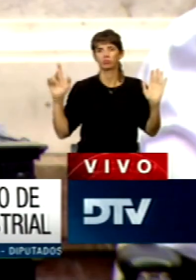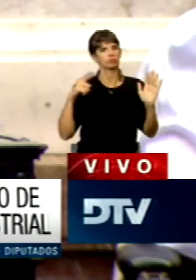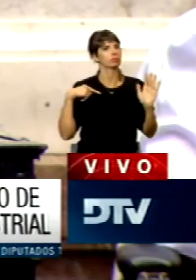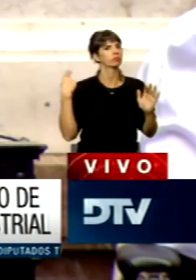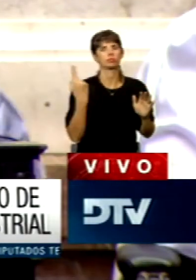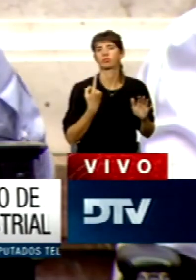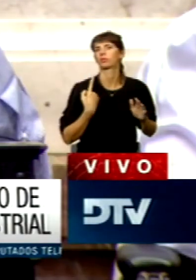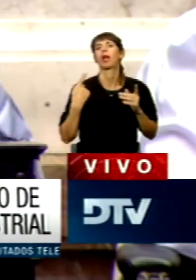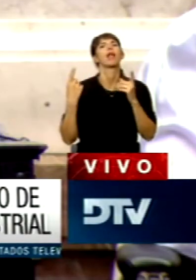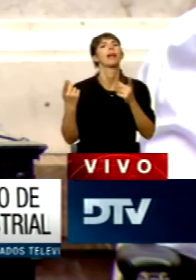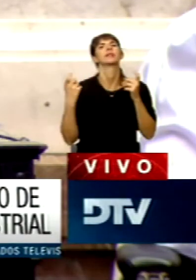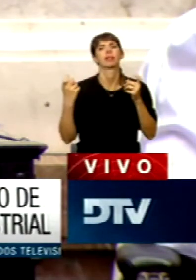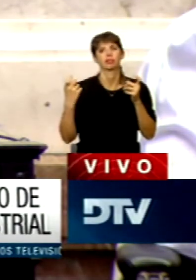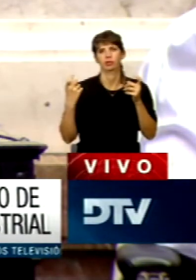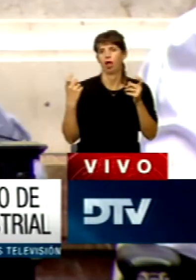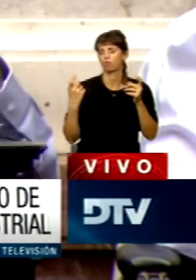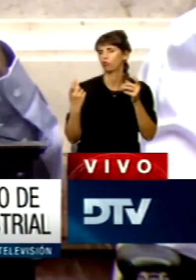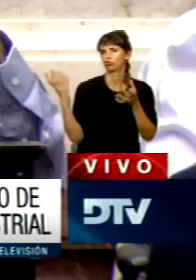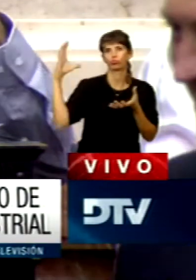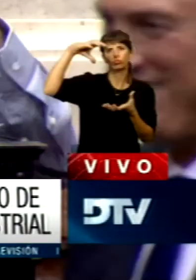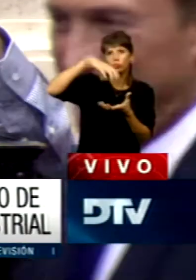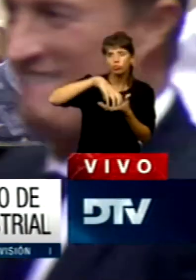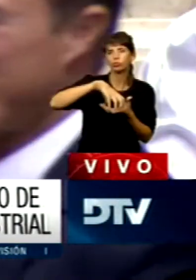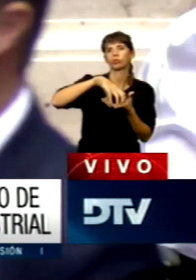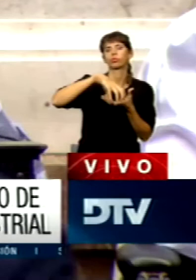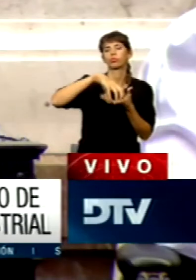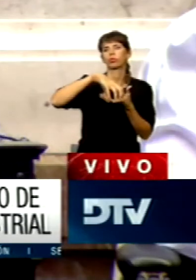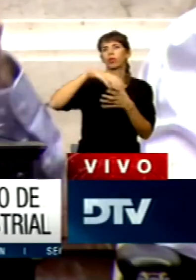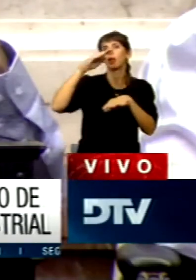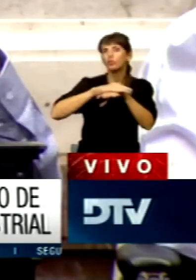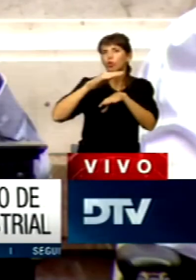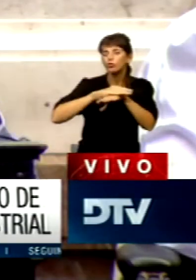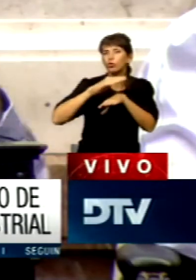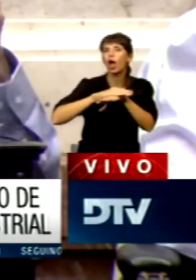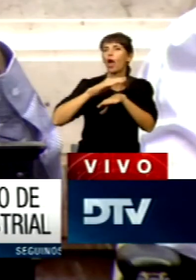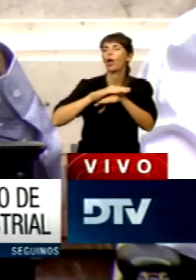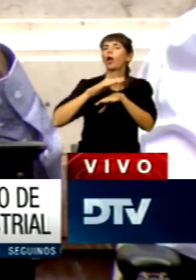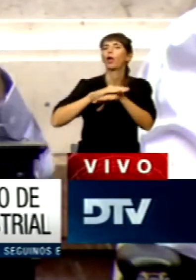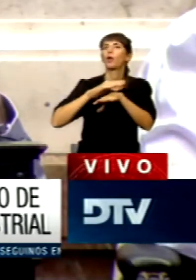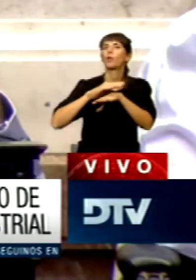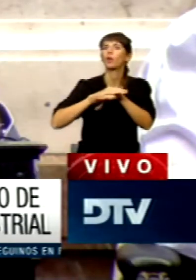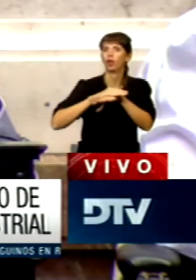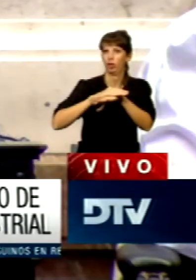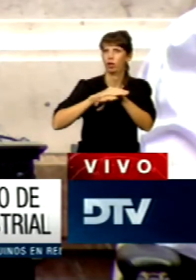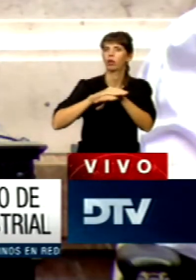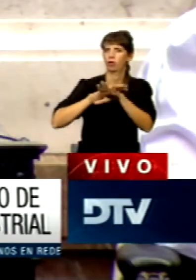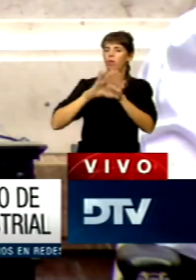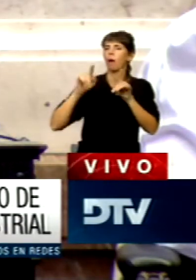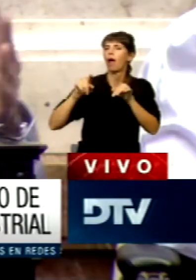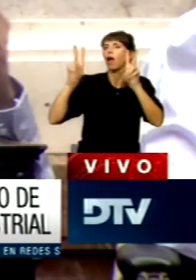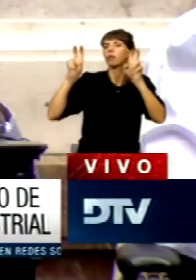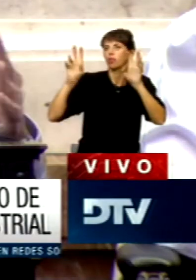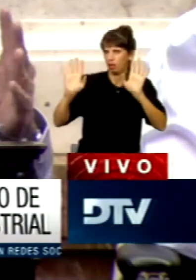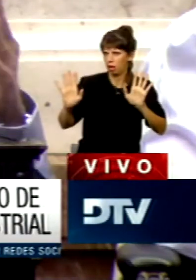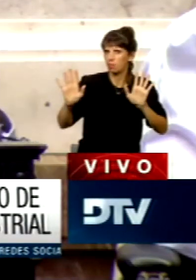cannabis medicinal. Vamos a ver en estos momentos lo que está pasando. Forma específica, y hay que crearlo,